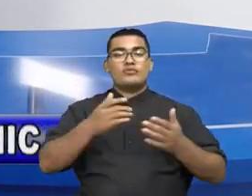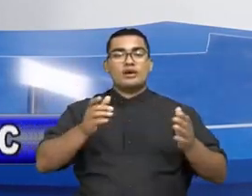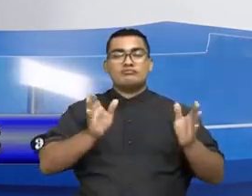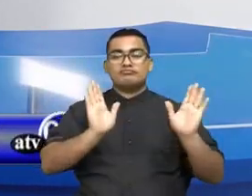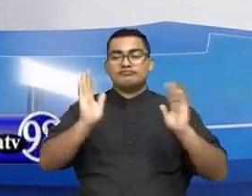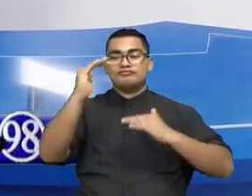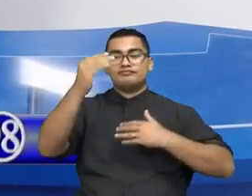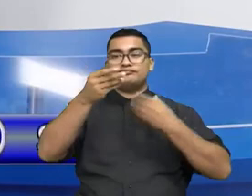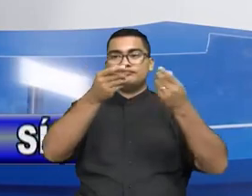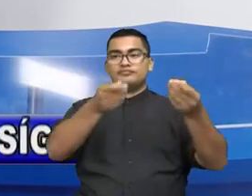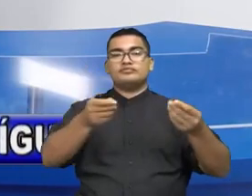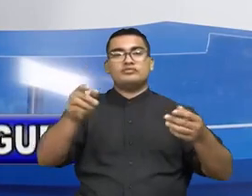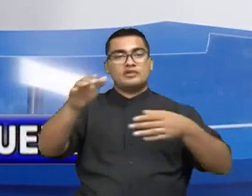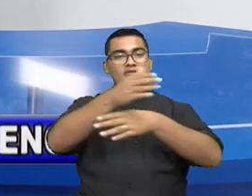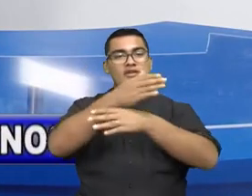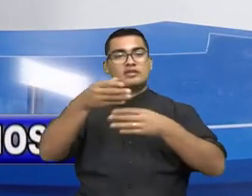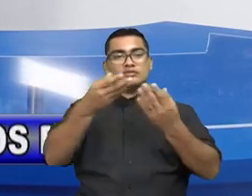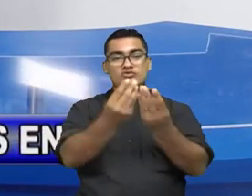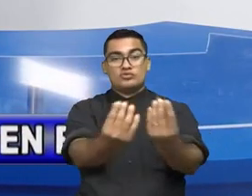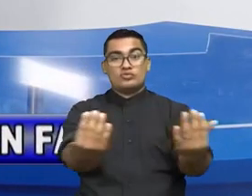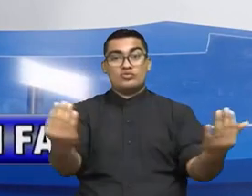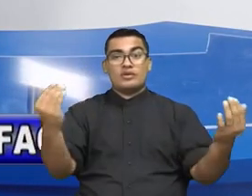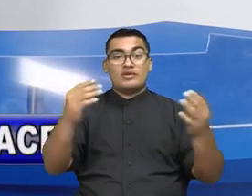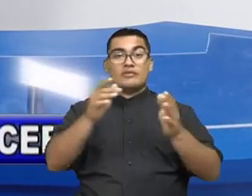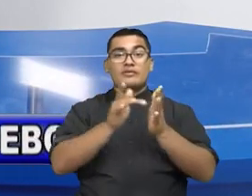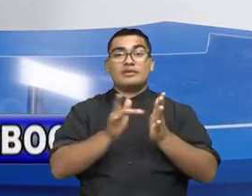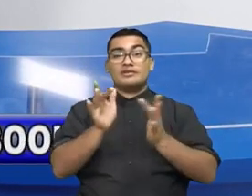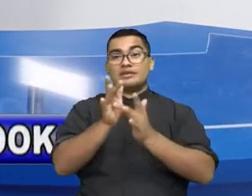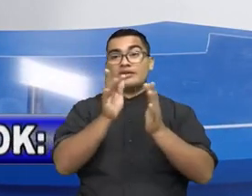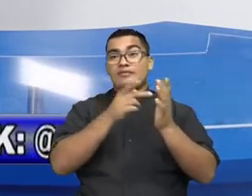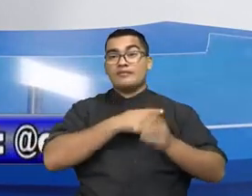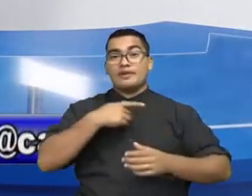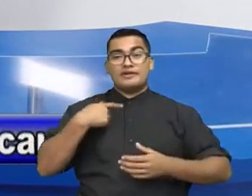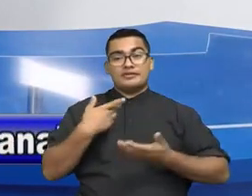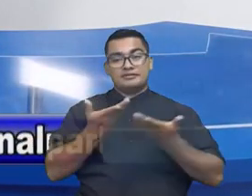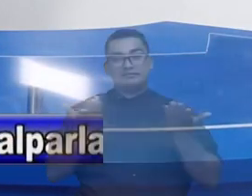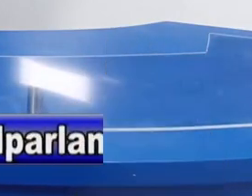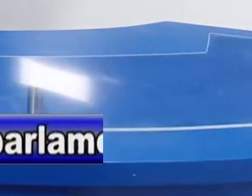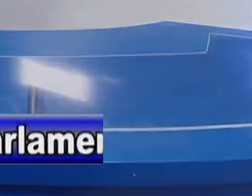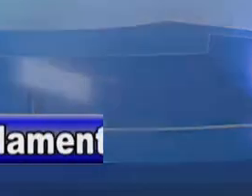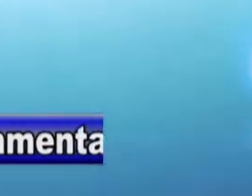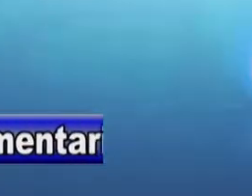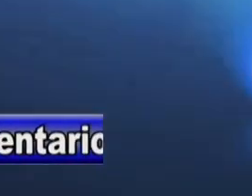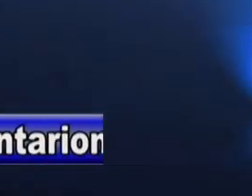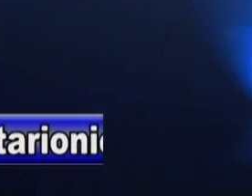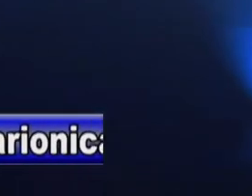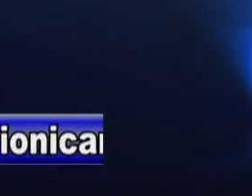pastores de iglesias de diversas denominaciones. Miguel Carranza Mena con los detalles.